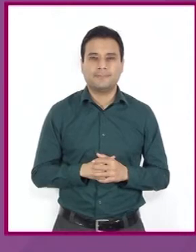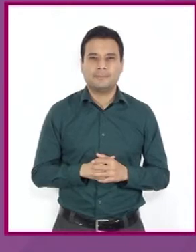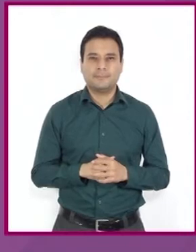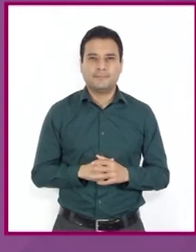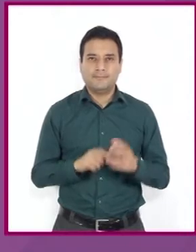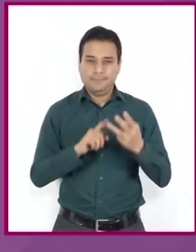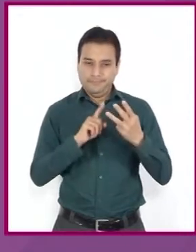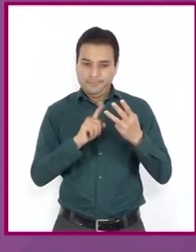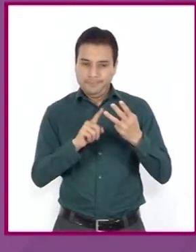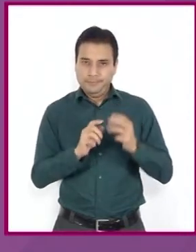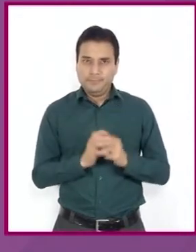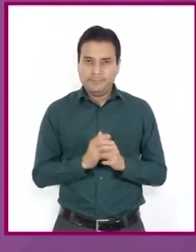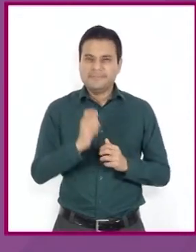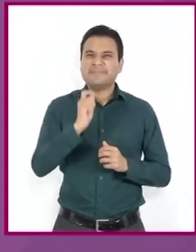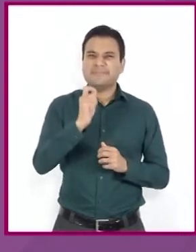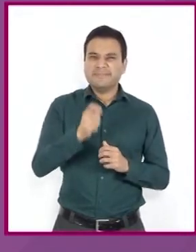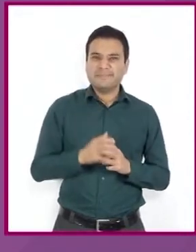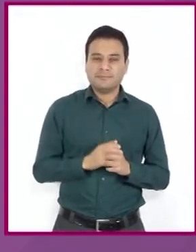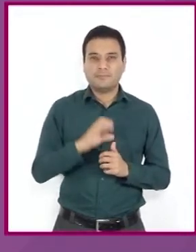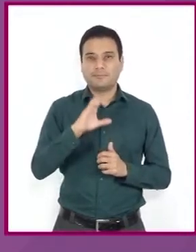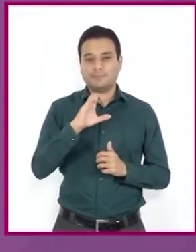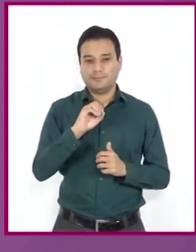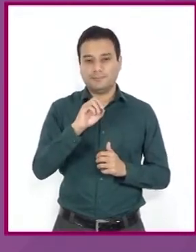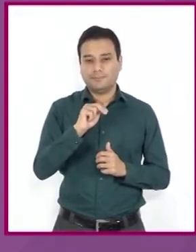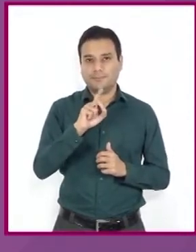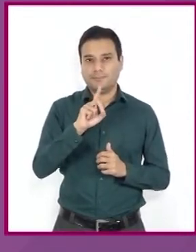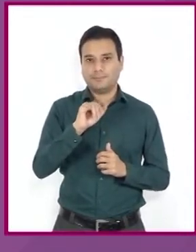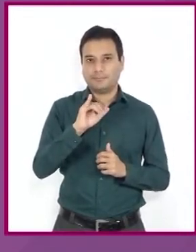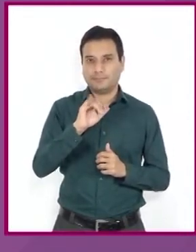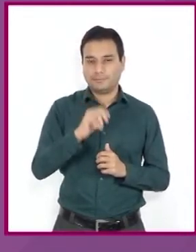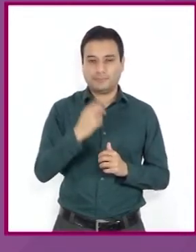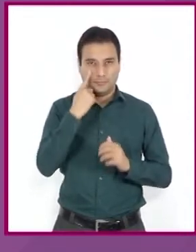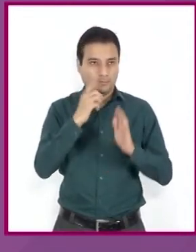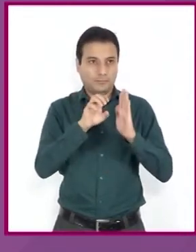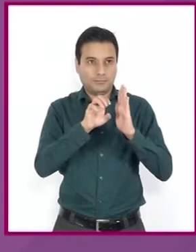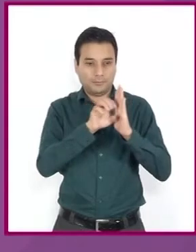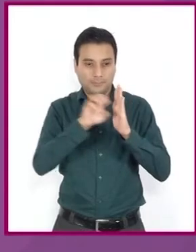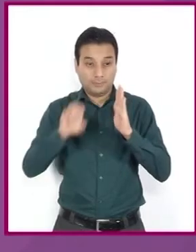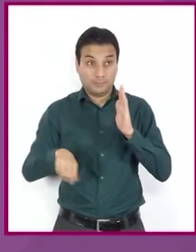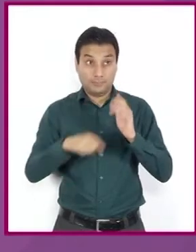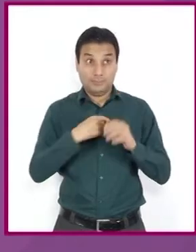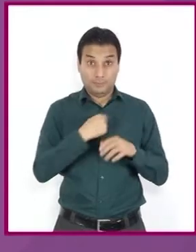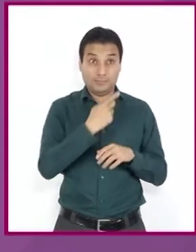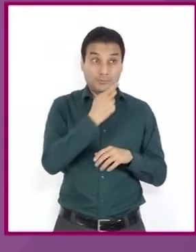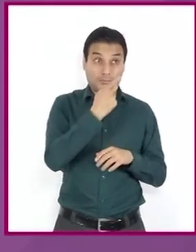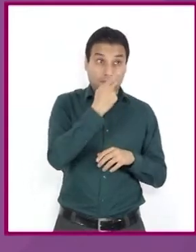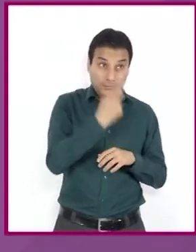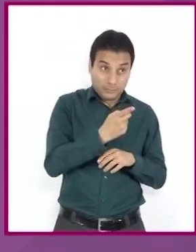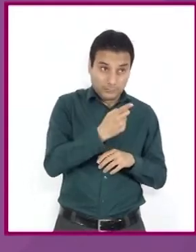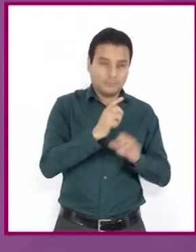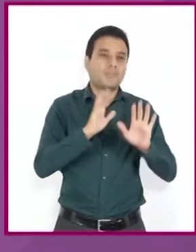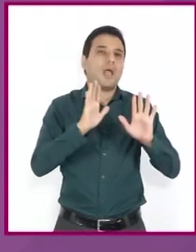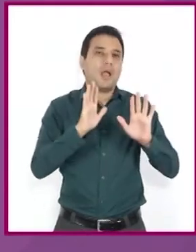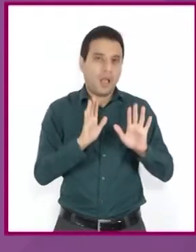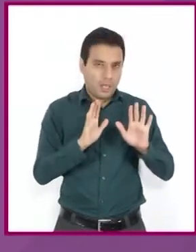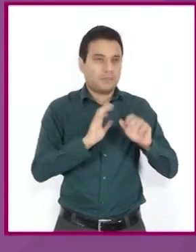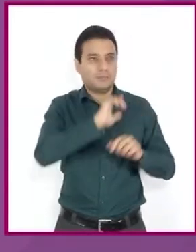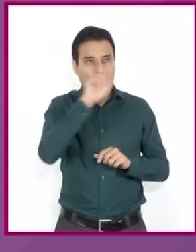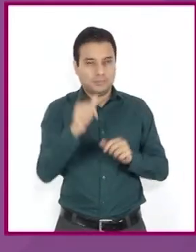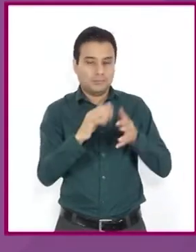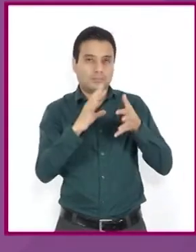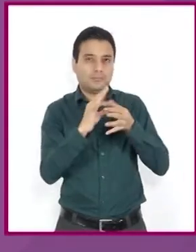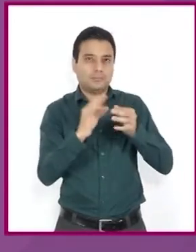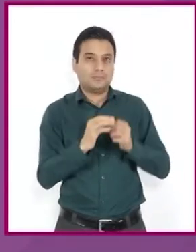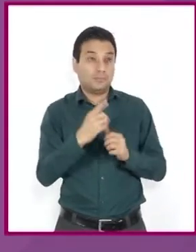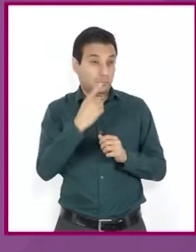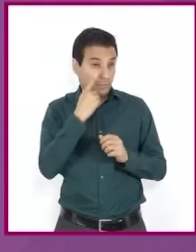Ese también, su nombre indica, da una condición, ¿no? Si se dice esto y esto, yo afirmo tal o cual cosa. Si existen